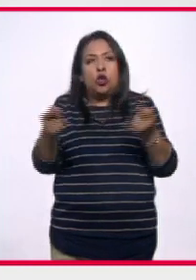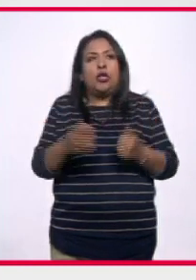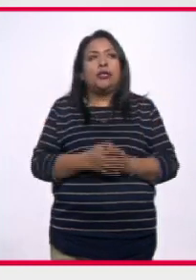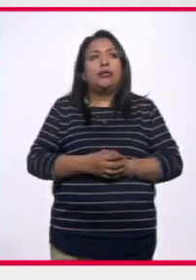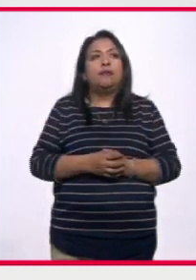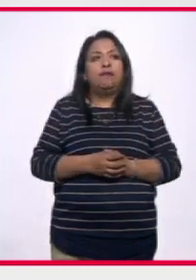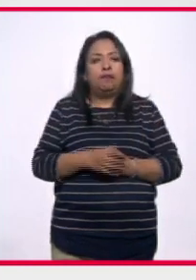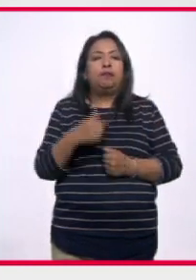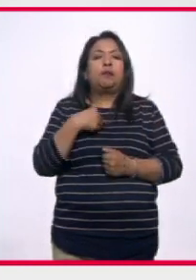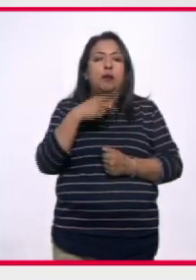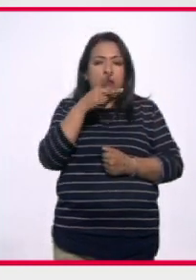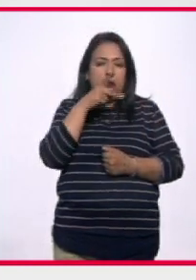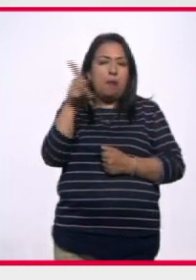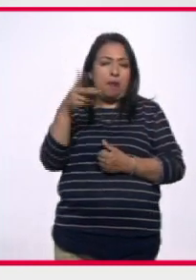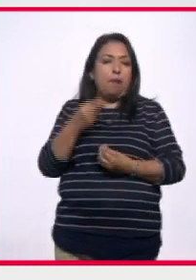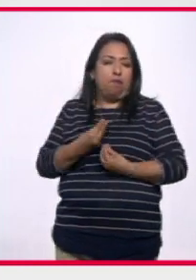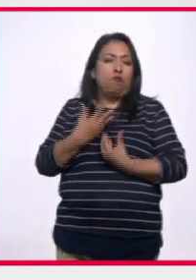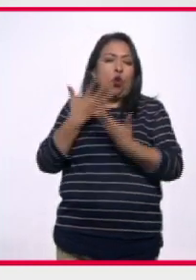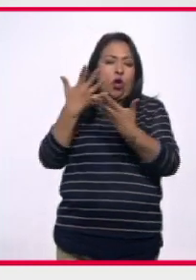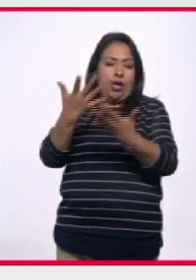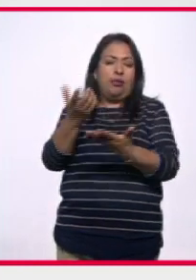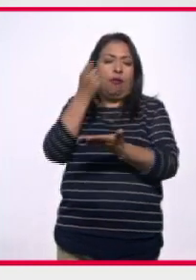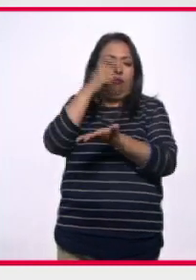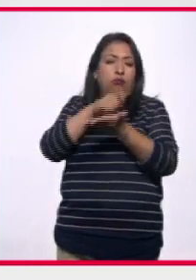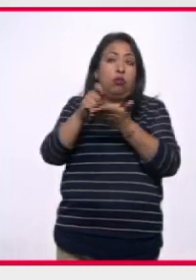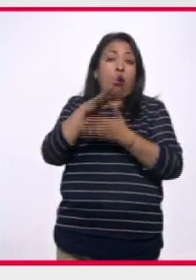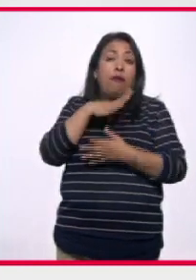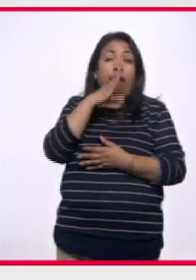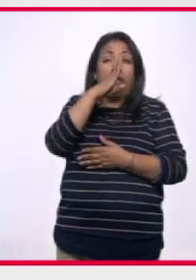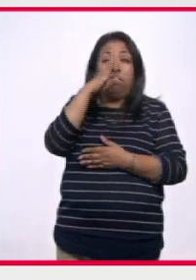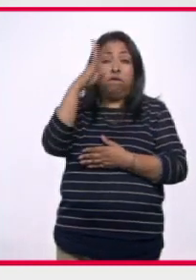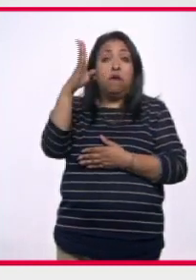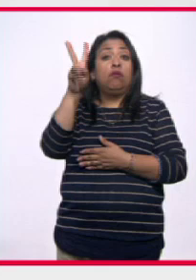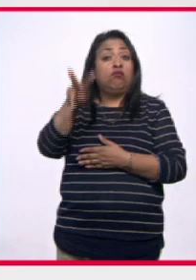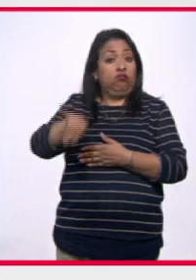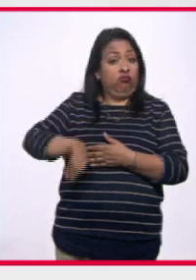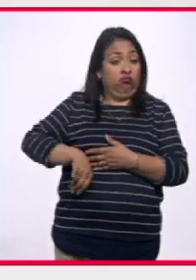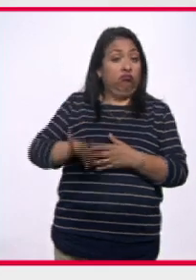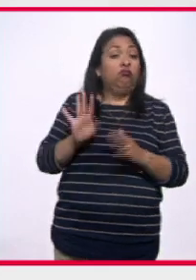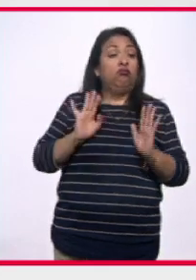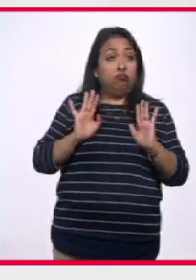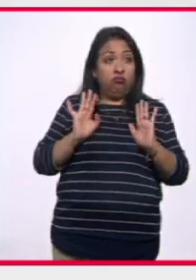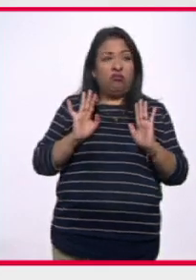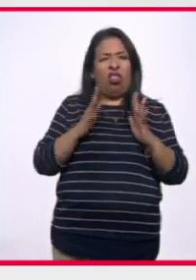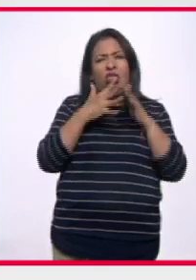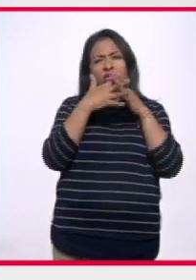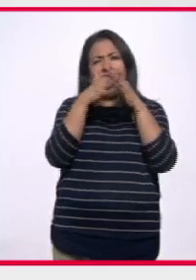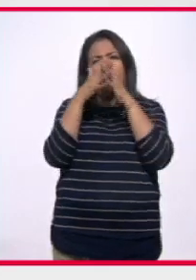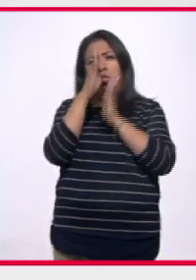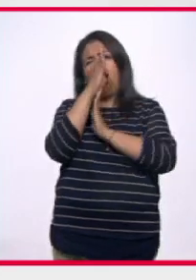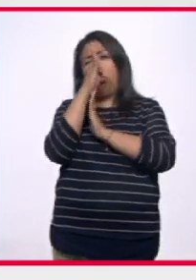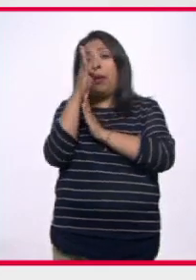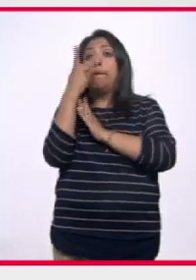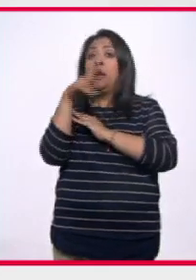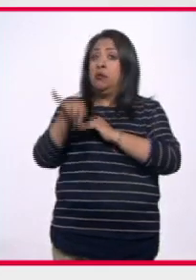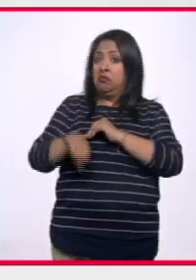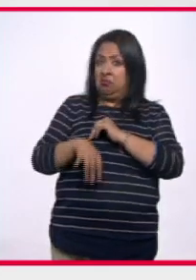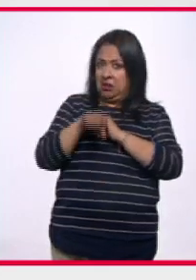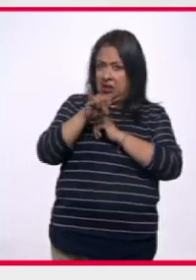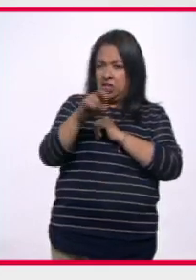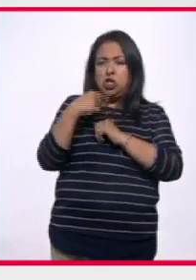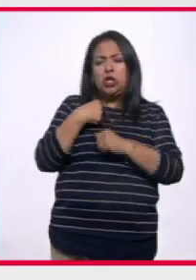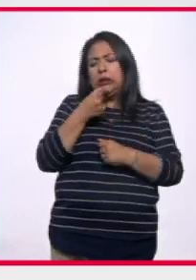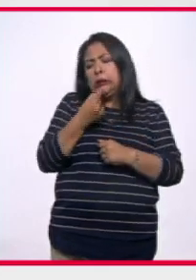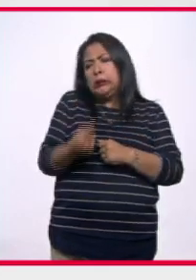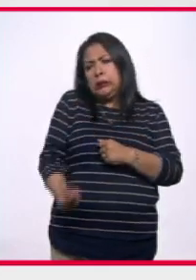mi padre la poeta que tenía una biblioteca bastante interesante desordenada pero interesante y desde